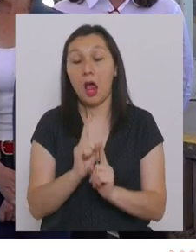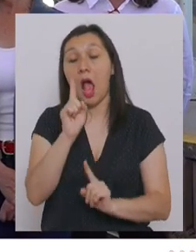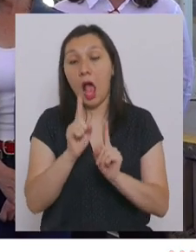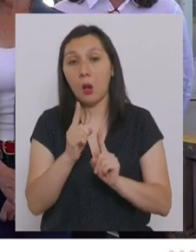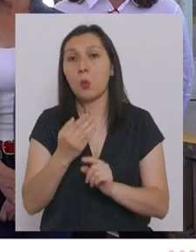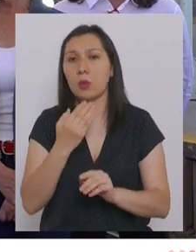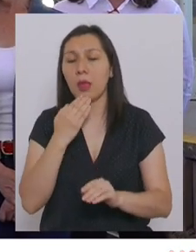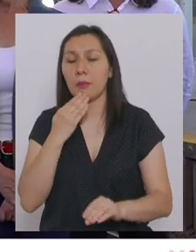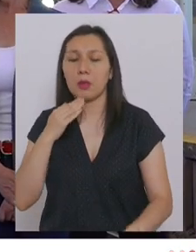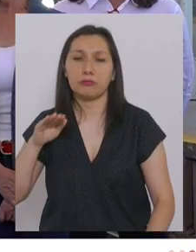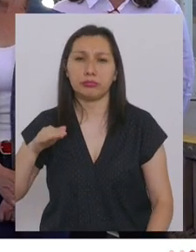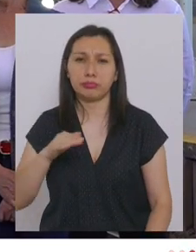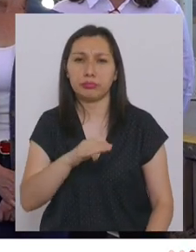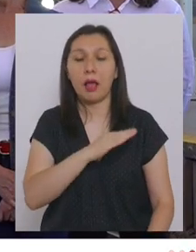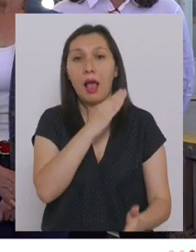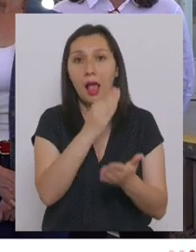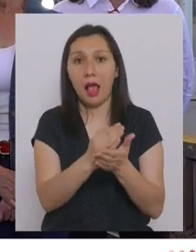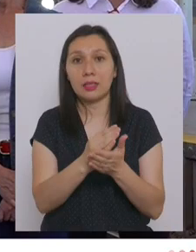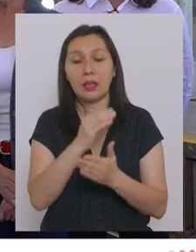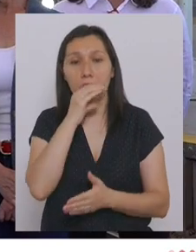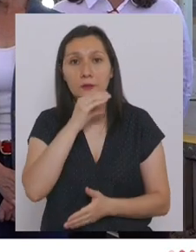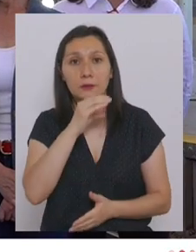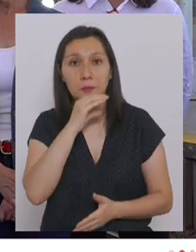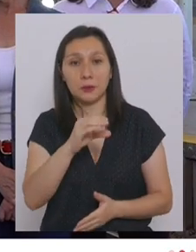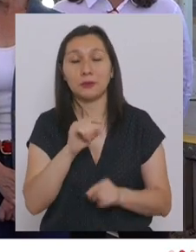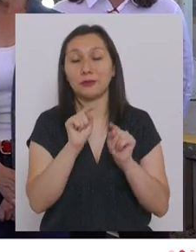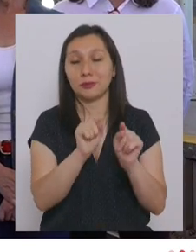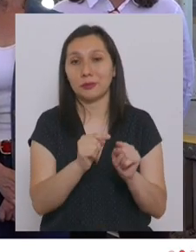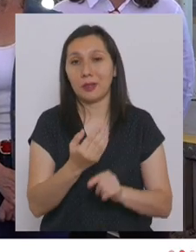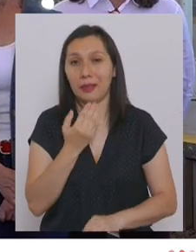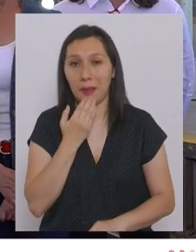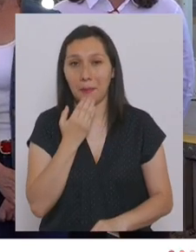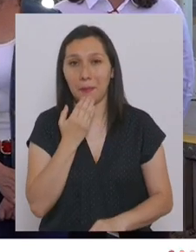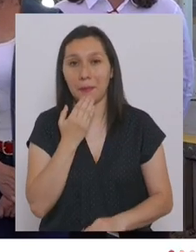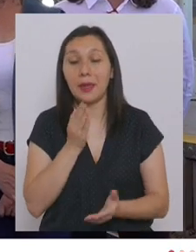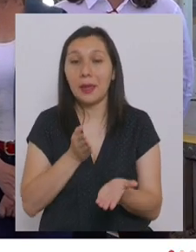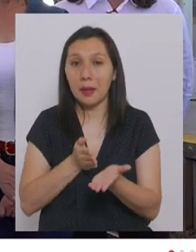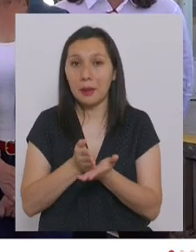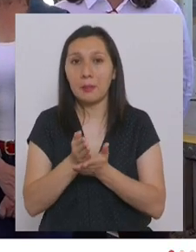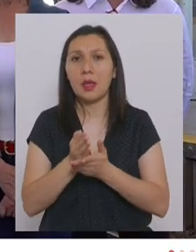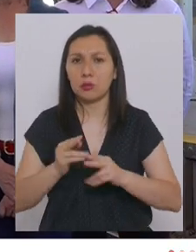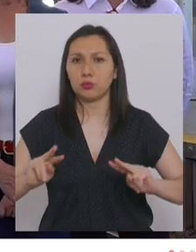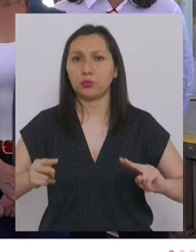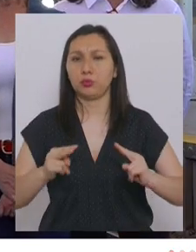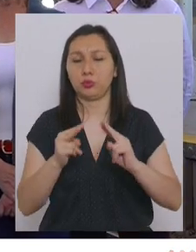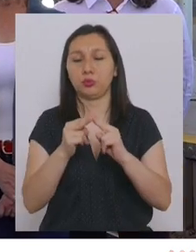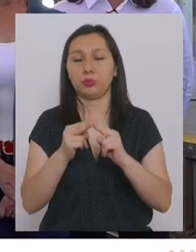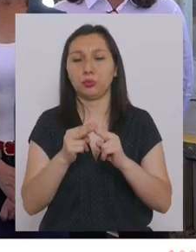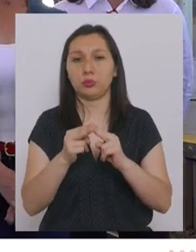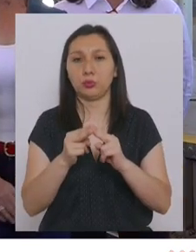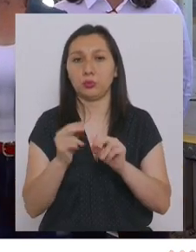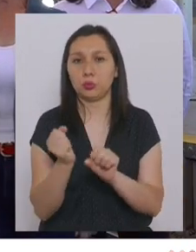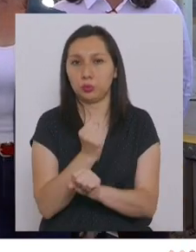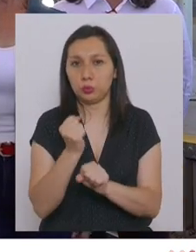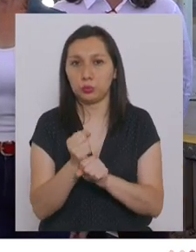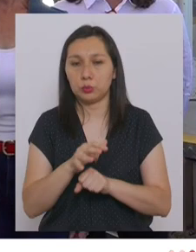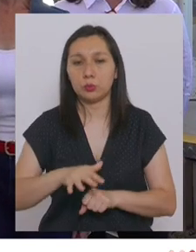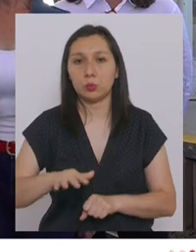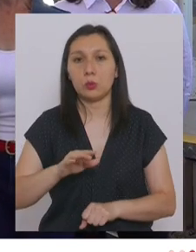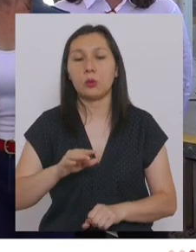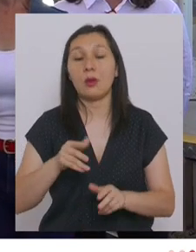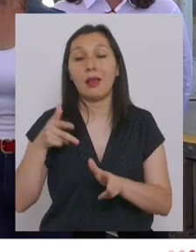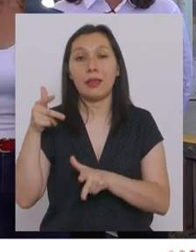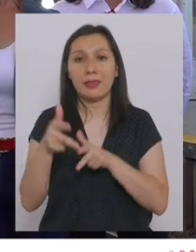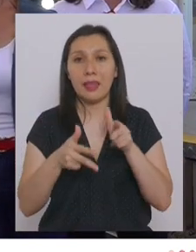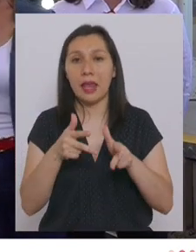llegan también hasta Concepción. Y también comenzamos la obra de construcción, cierto, de un tren